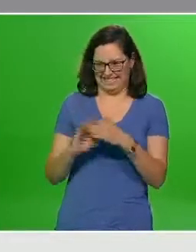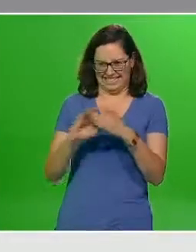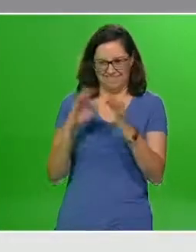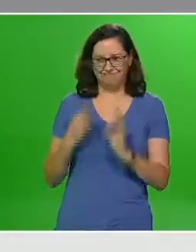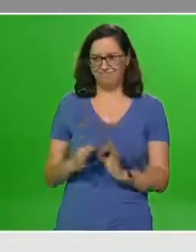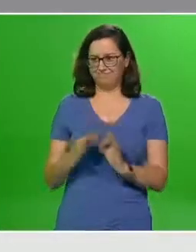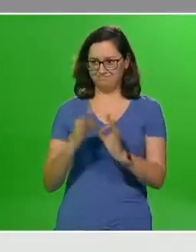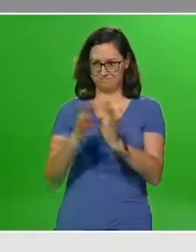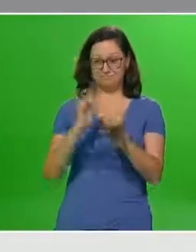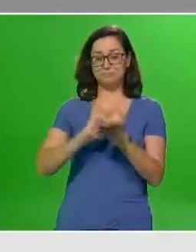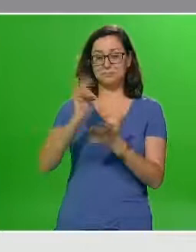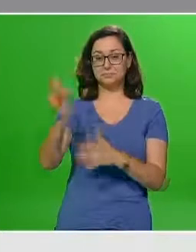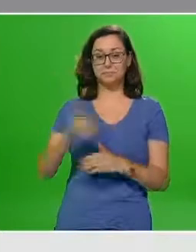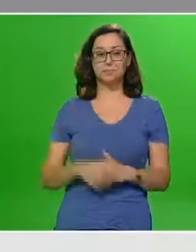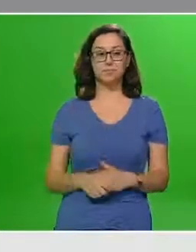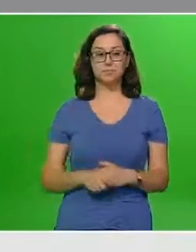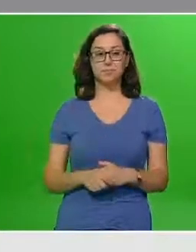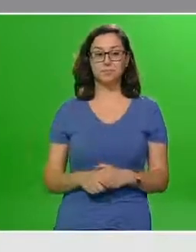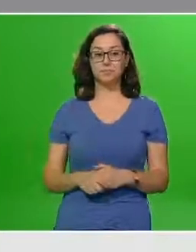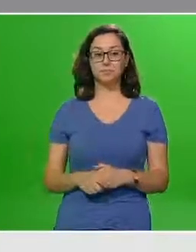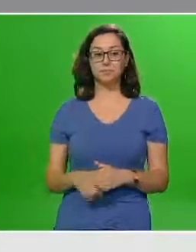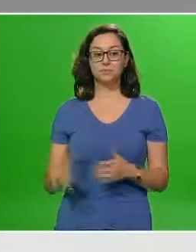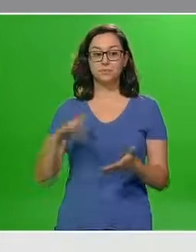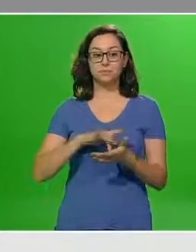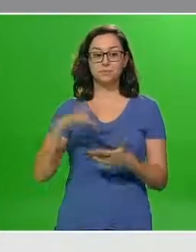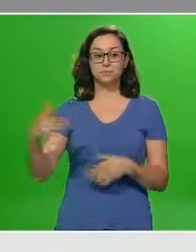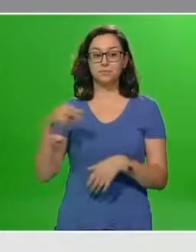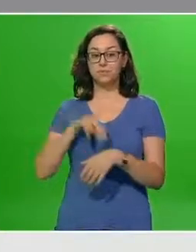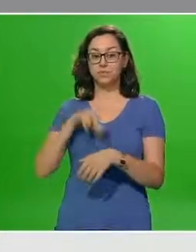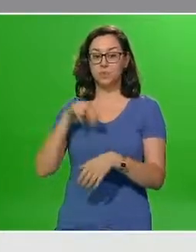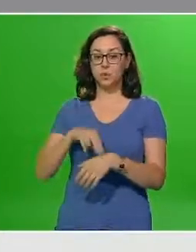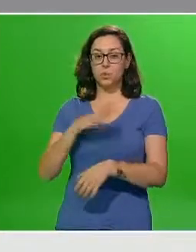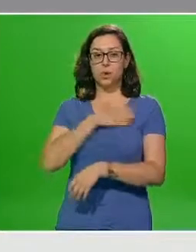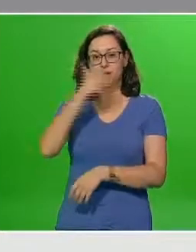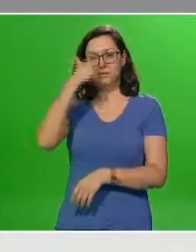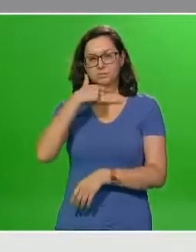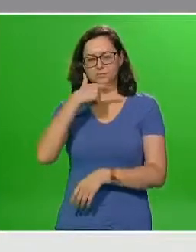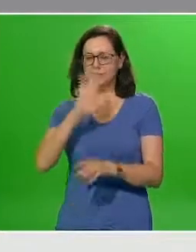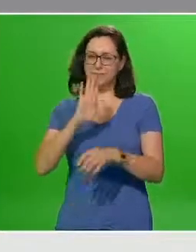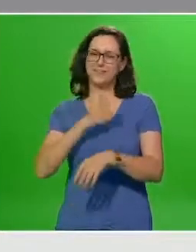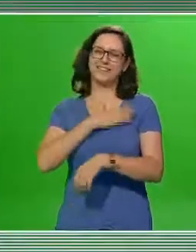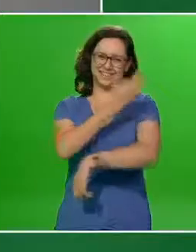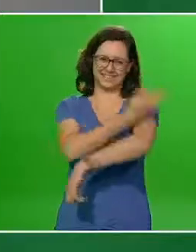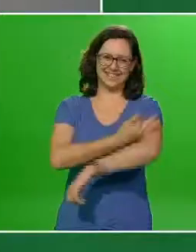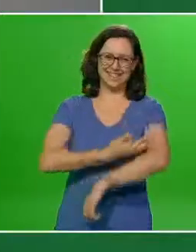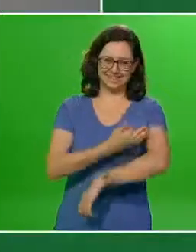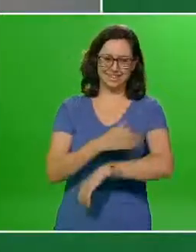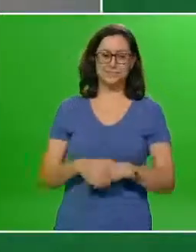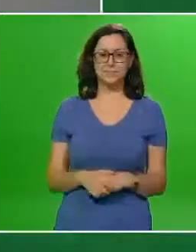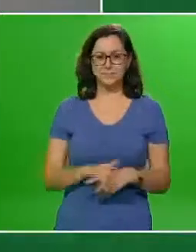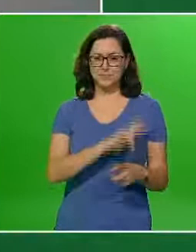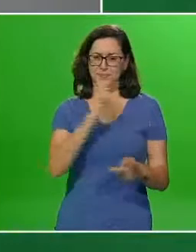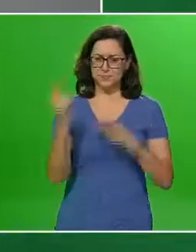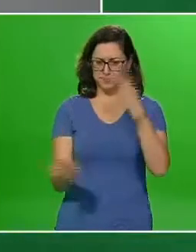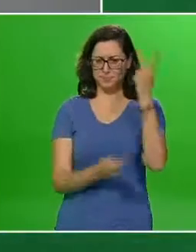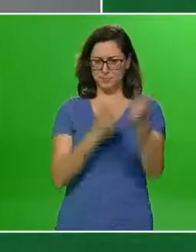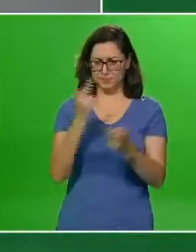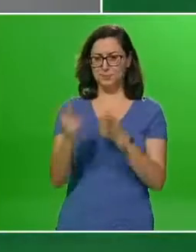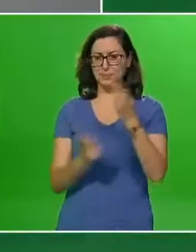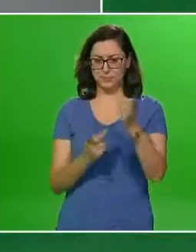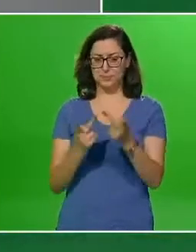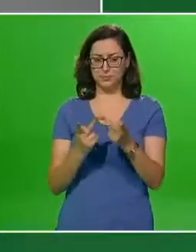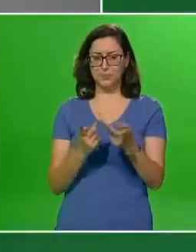Gracias. Gracias, doctor. Buenas noches. Tardes todavía. Un par de preguntas que nos llegan